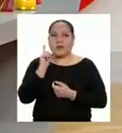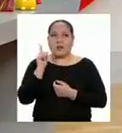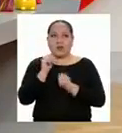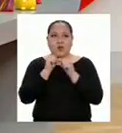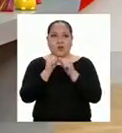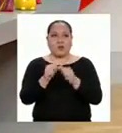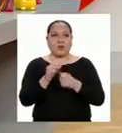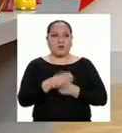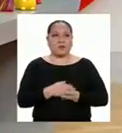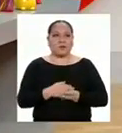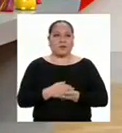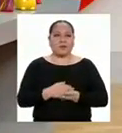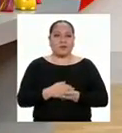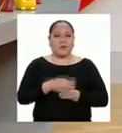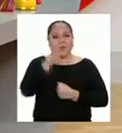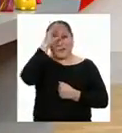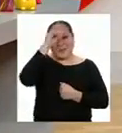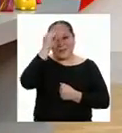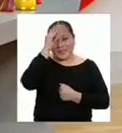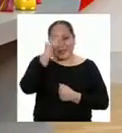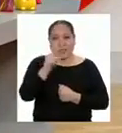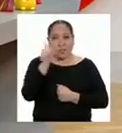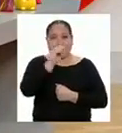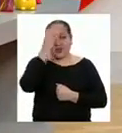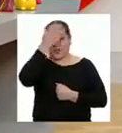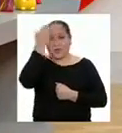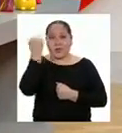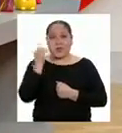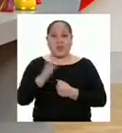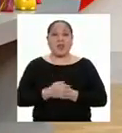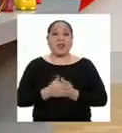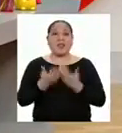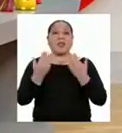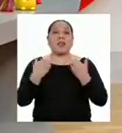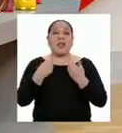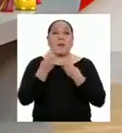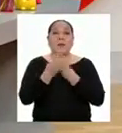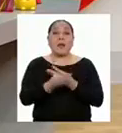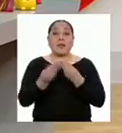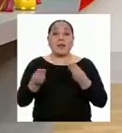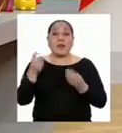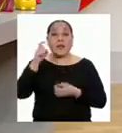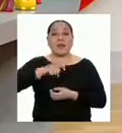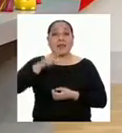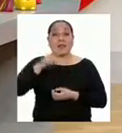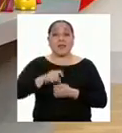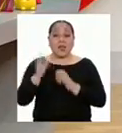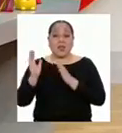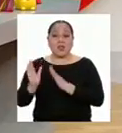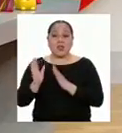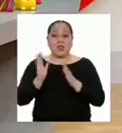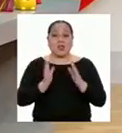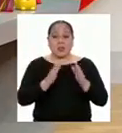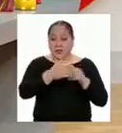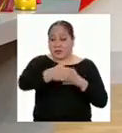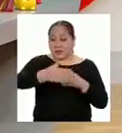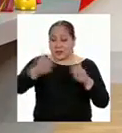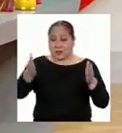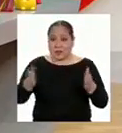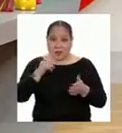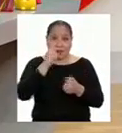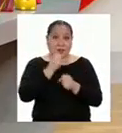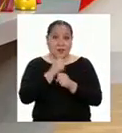no siga. Chicas y chicos, no olviden tener en la mano todos los materiales que necesitan y organizar el espacio donde